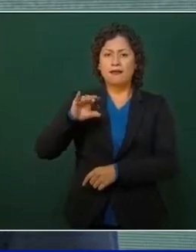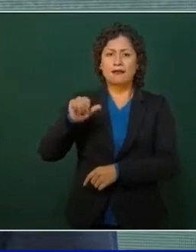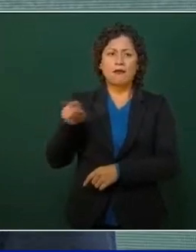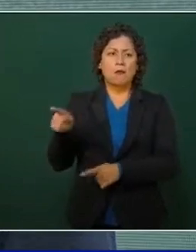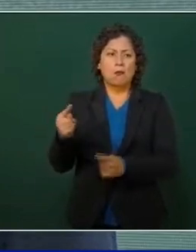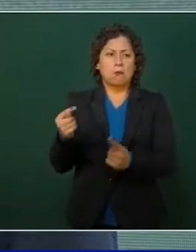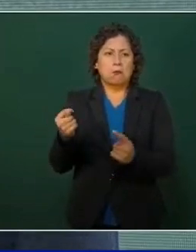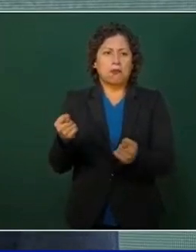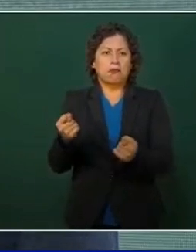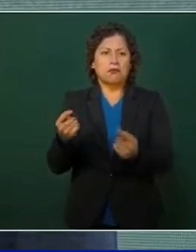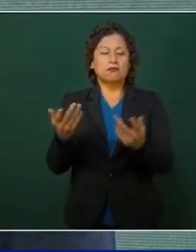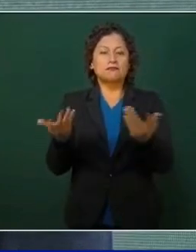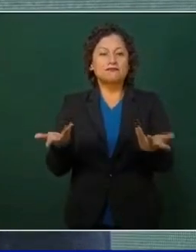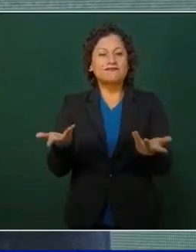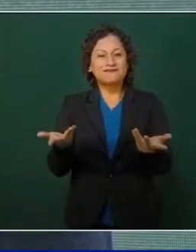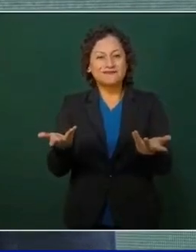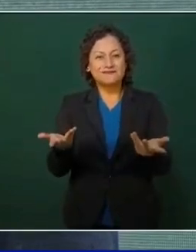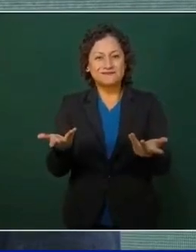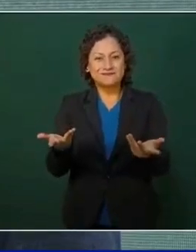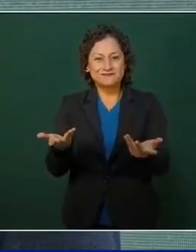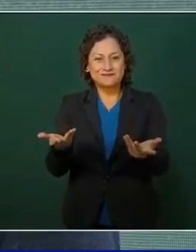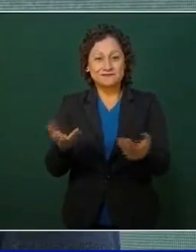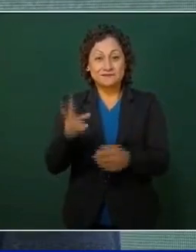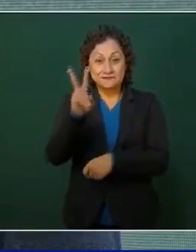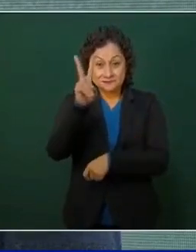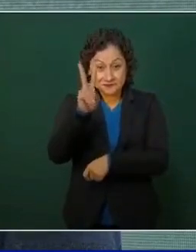Ese periodismo, ¿cómo hizo daño?